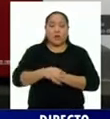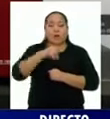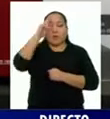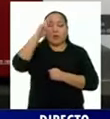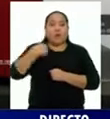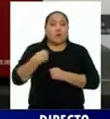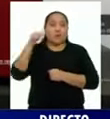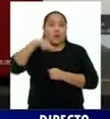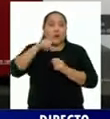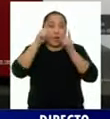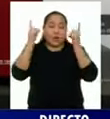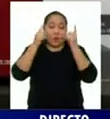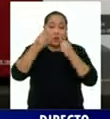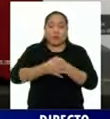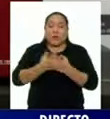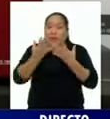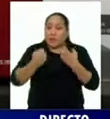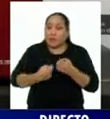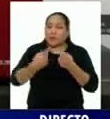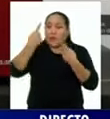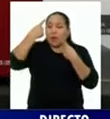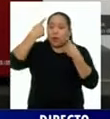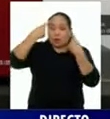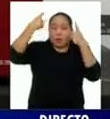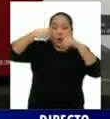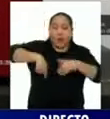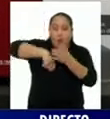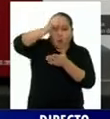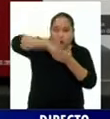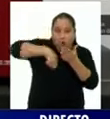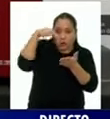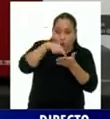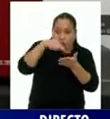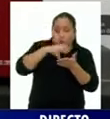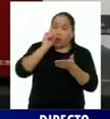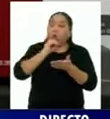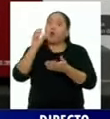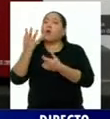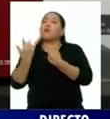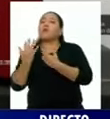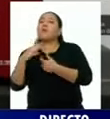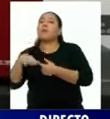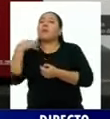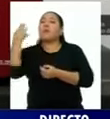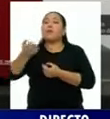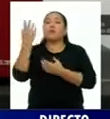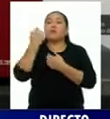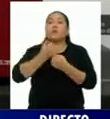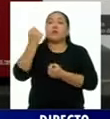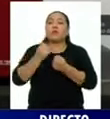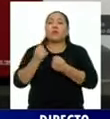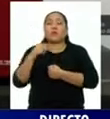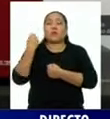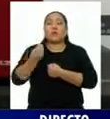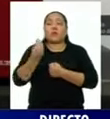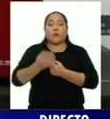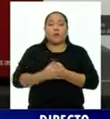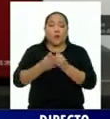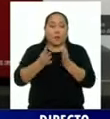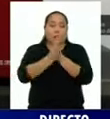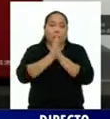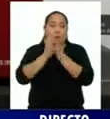se va a firmar el contrato con Altamesa o se va a esperar lo que decida el próximo gobierno, como piden los pueblos